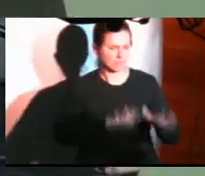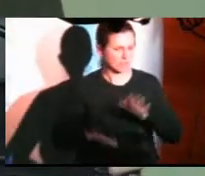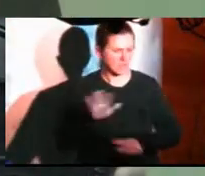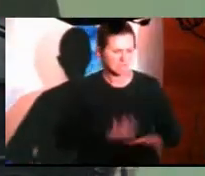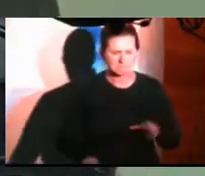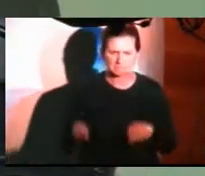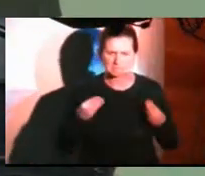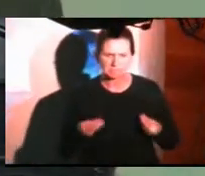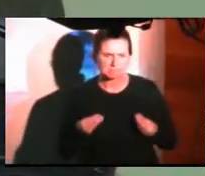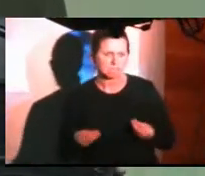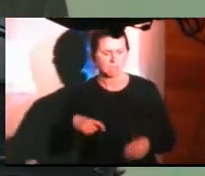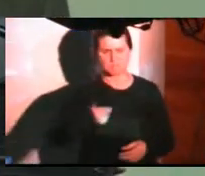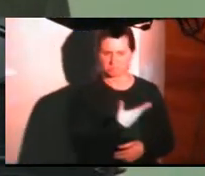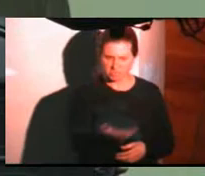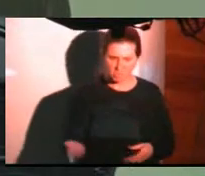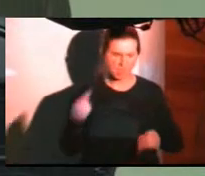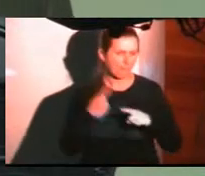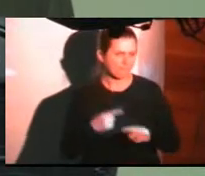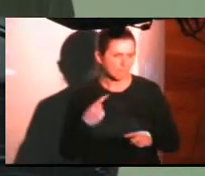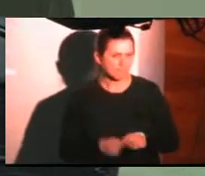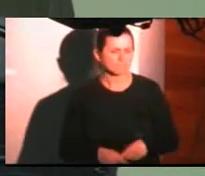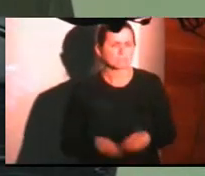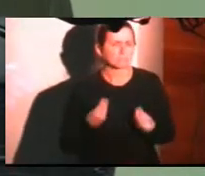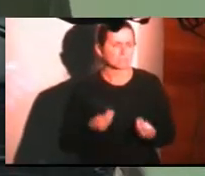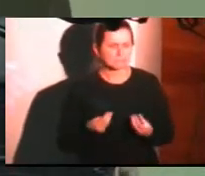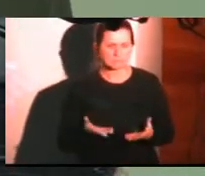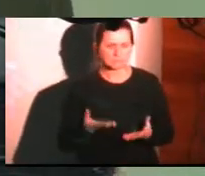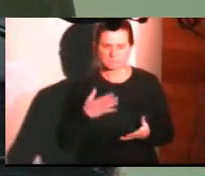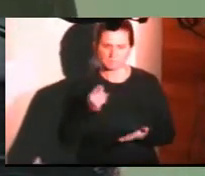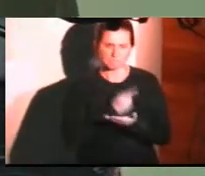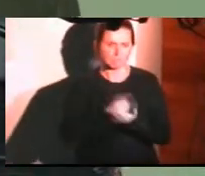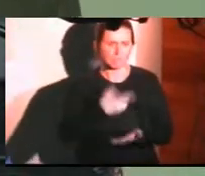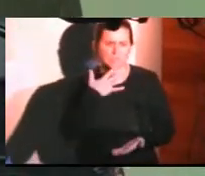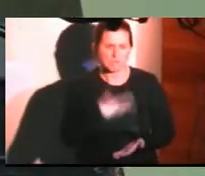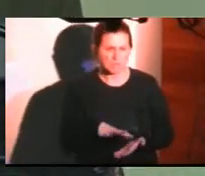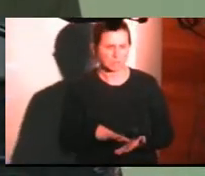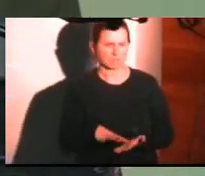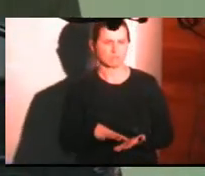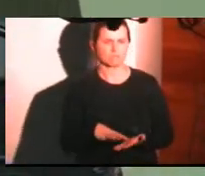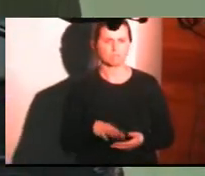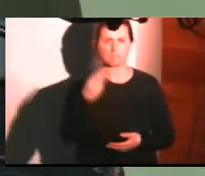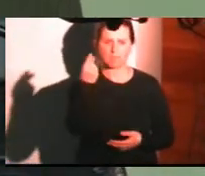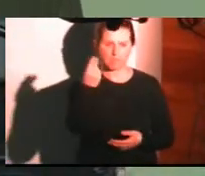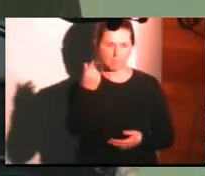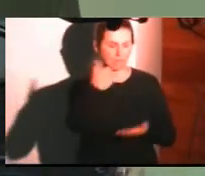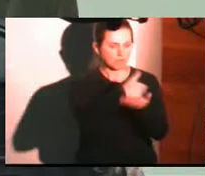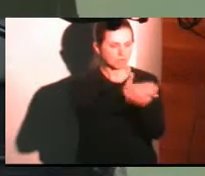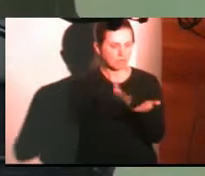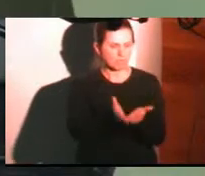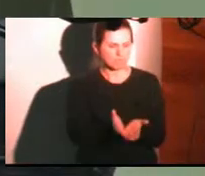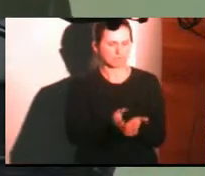económicos y políticos modernos. Y el sistema de valor compartido significa que todos, Estado, empresas,